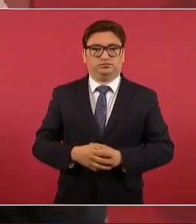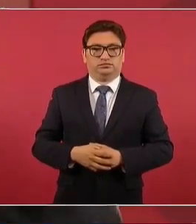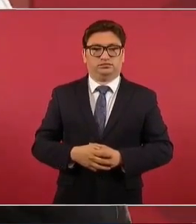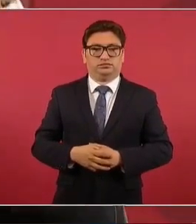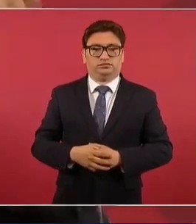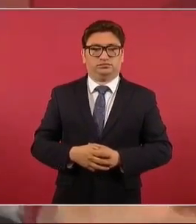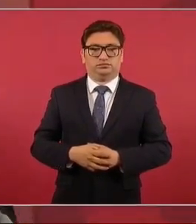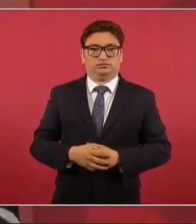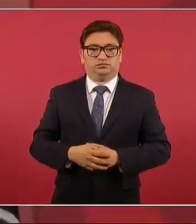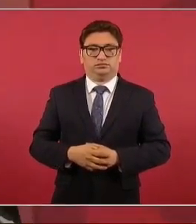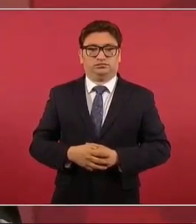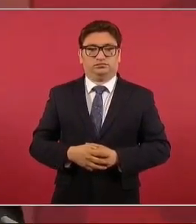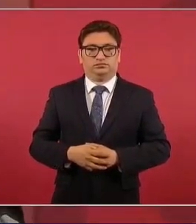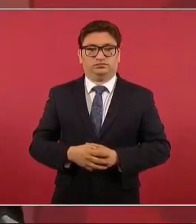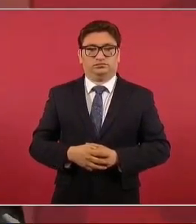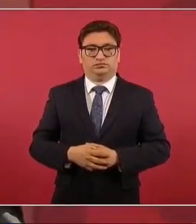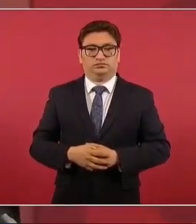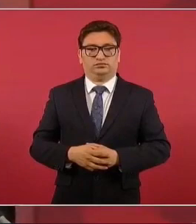Y